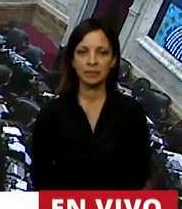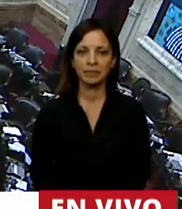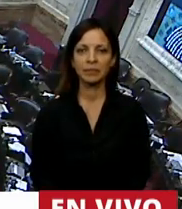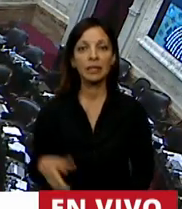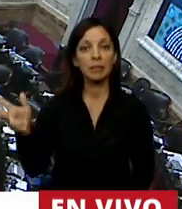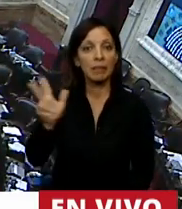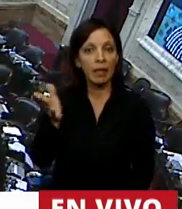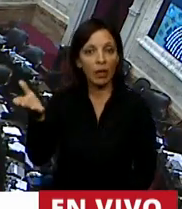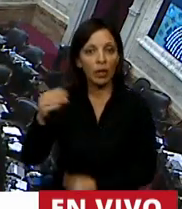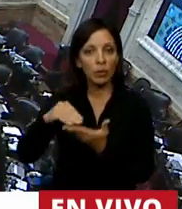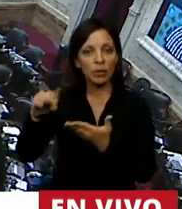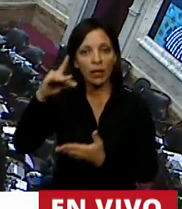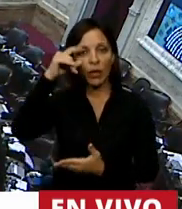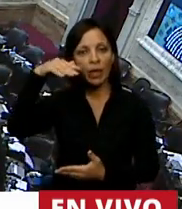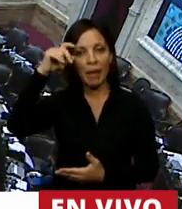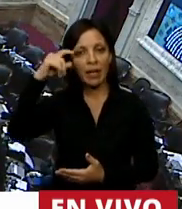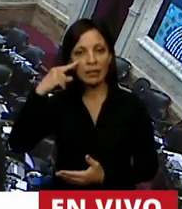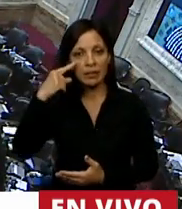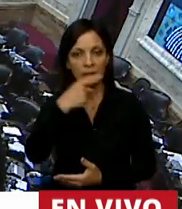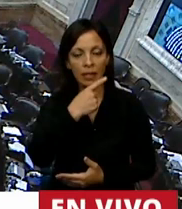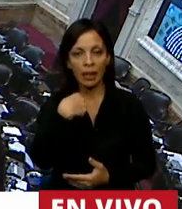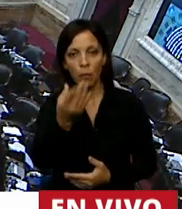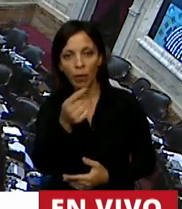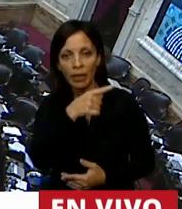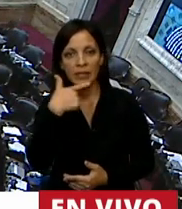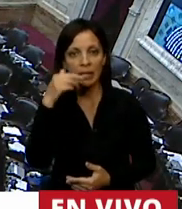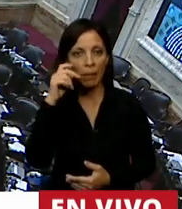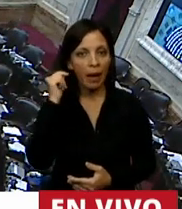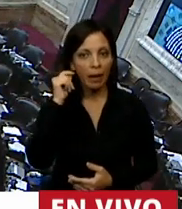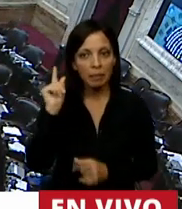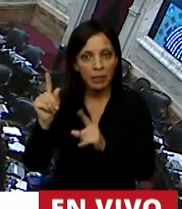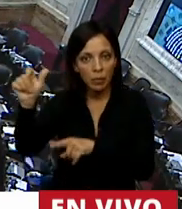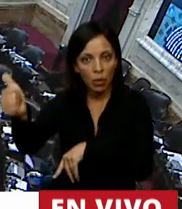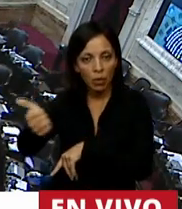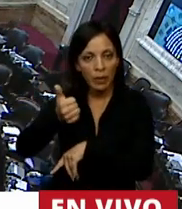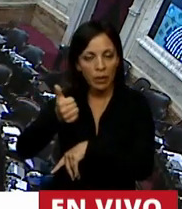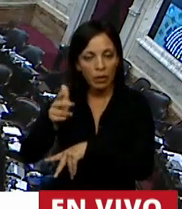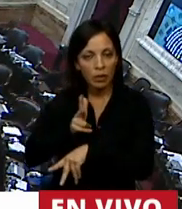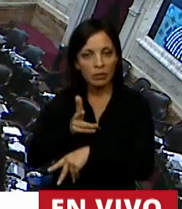Me dijo el diputado de Marchi que hablaba después de la diputada Zapag. Me vino el diputado.